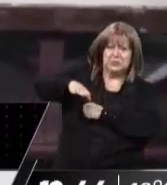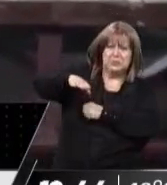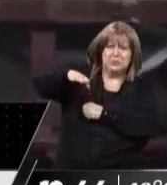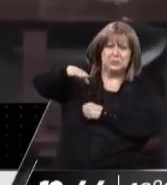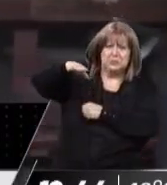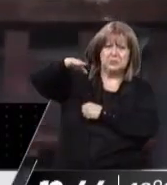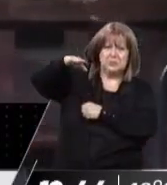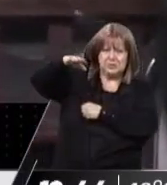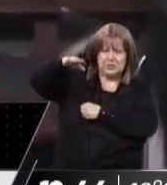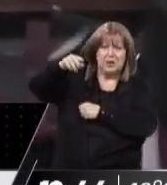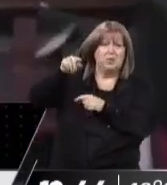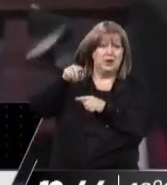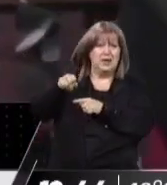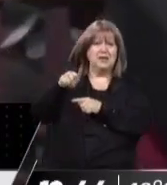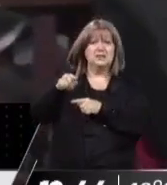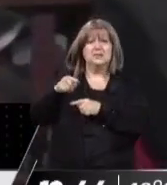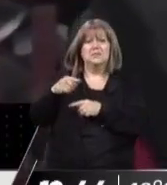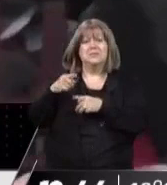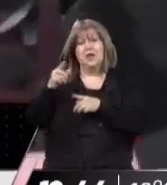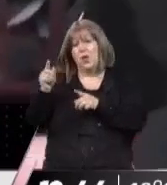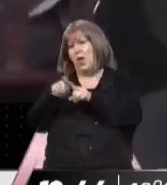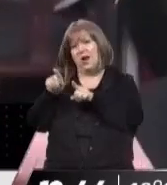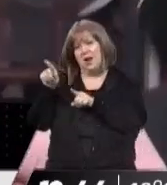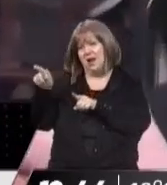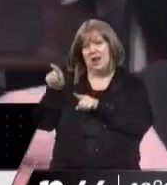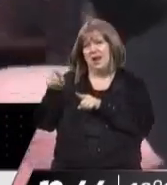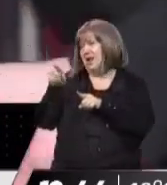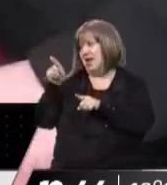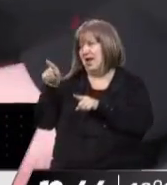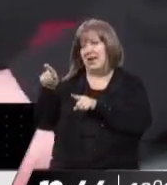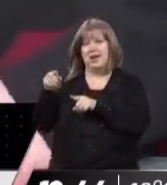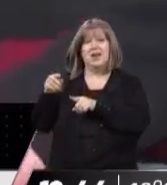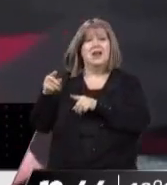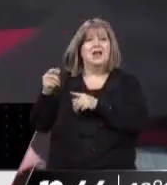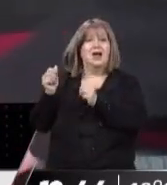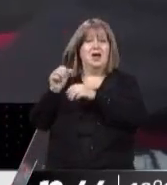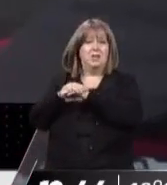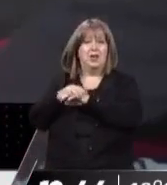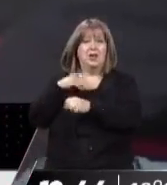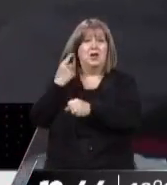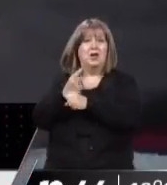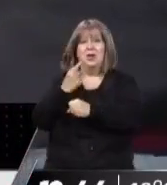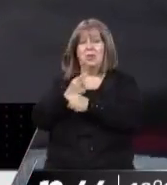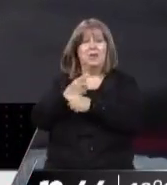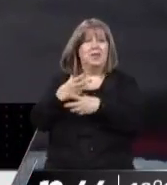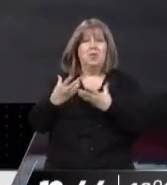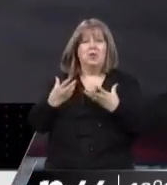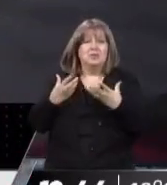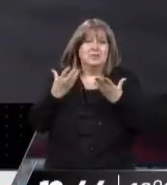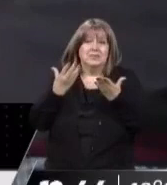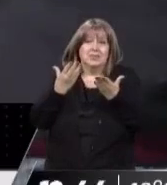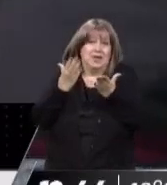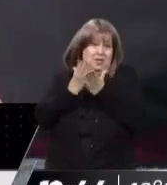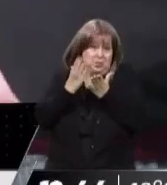por esto estamos aquí, y por eso, como él, no pudimos terminar la escuela primaria por un tiempo difícil que